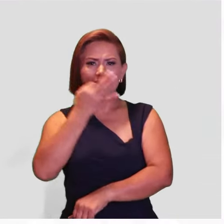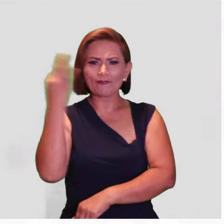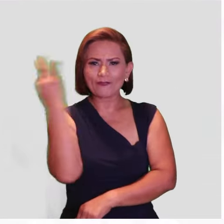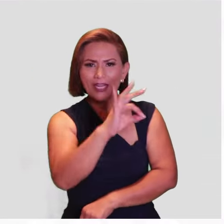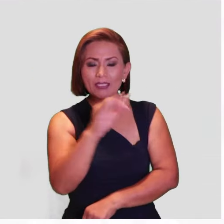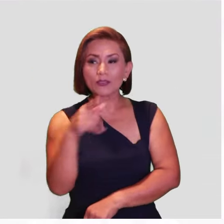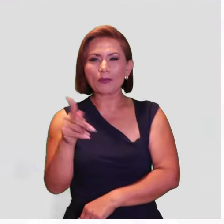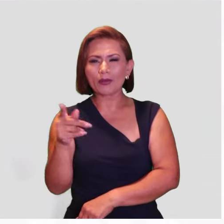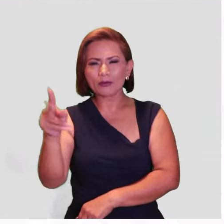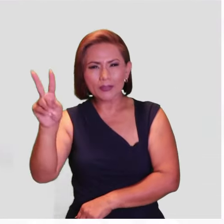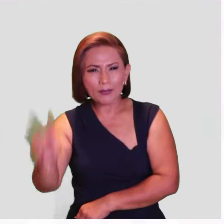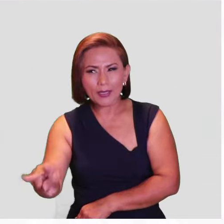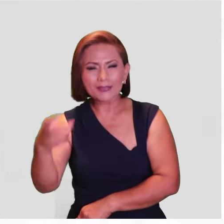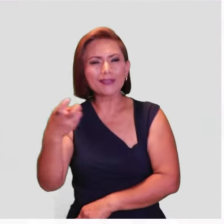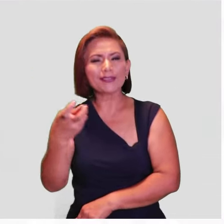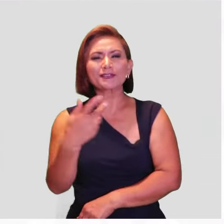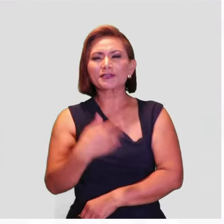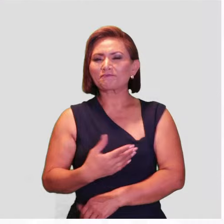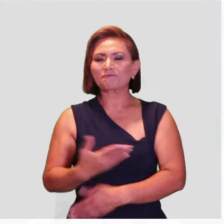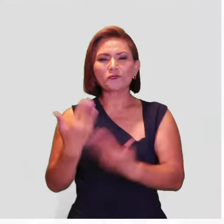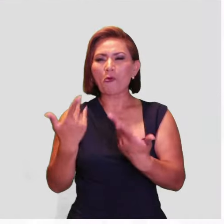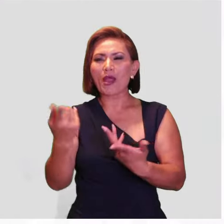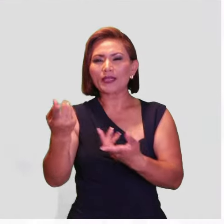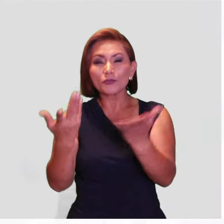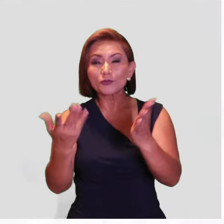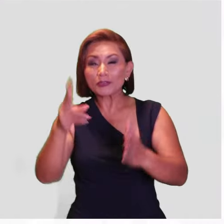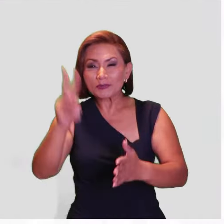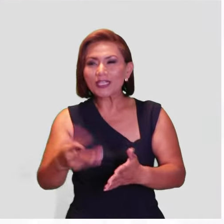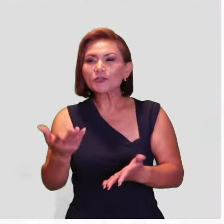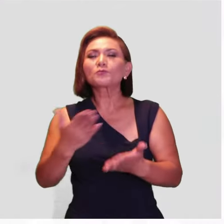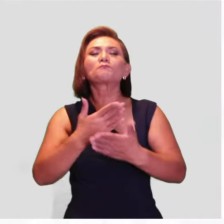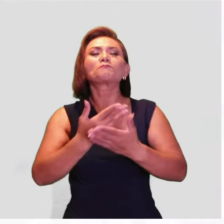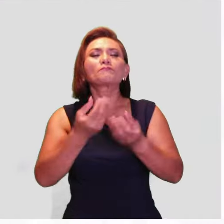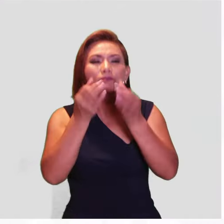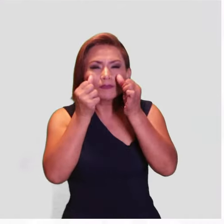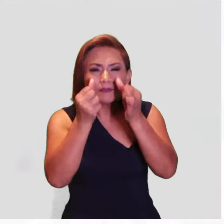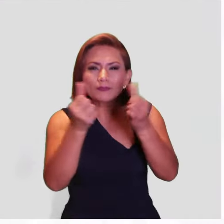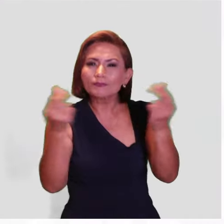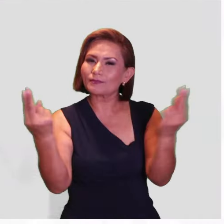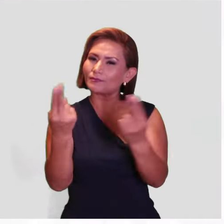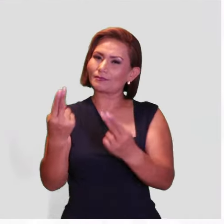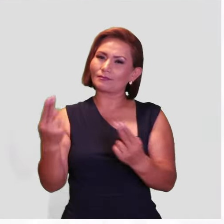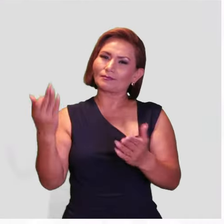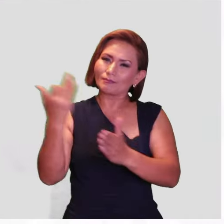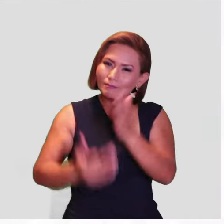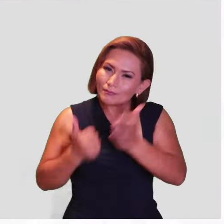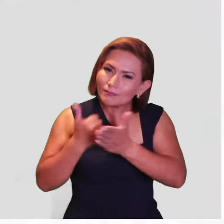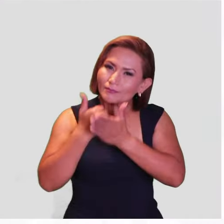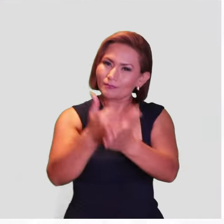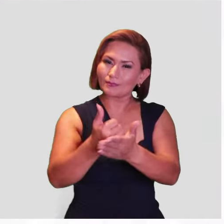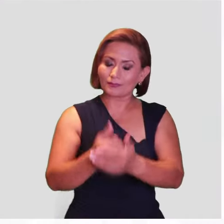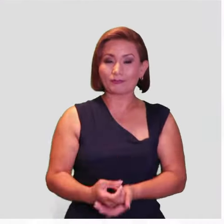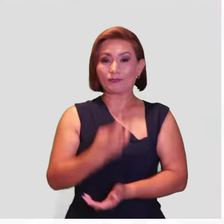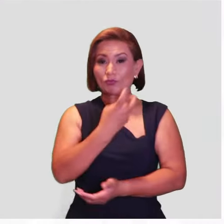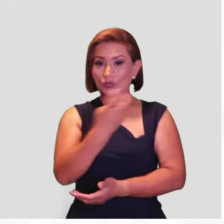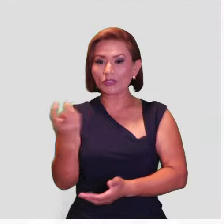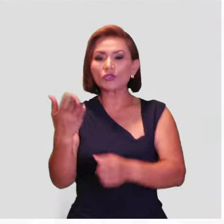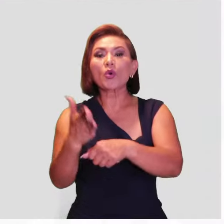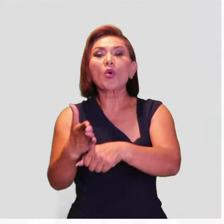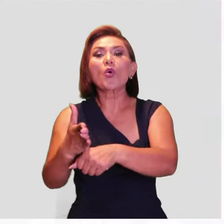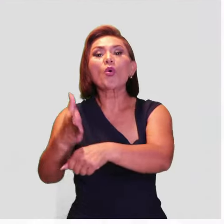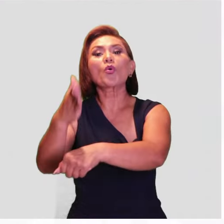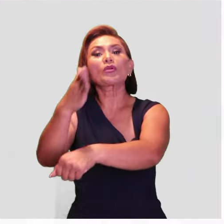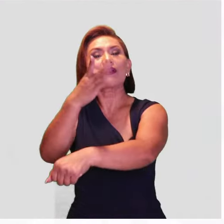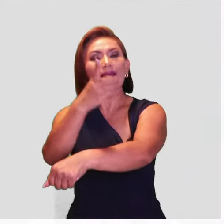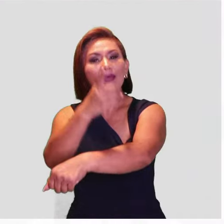causa tanto daño ni se mantiene en la omisión para resolver sus necesidades. En ello radica la importancia de la transparencia y rendición